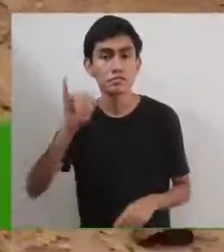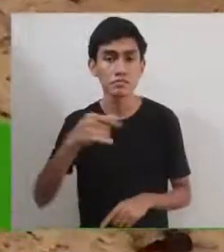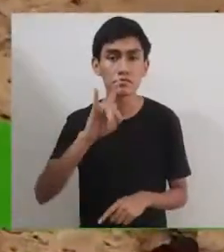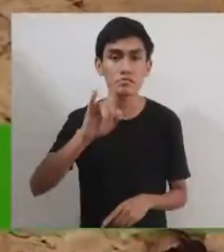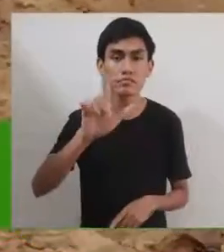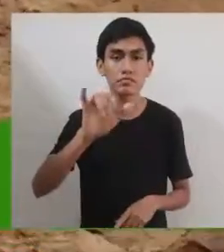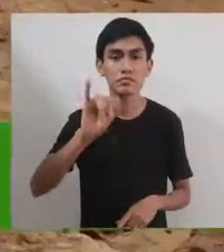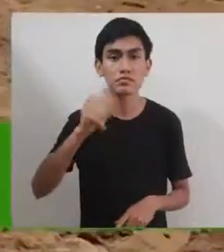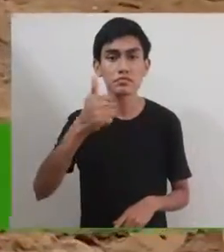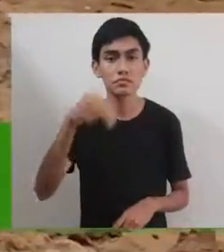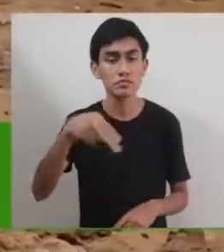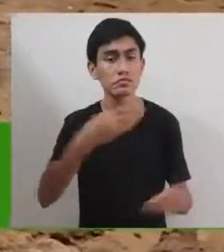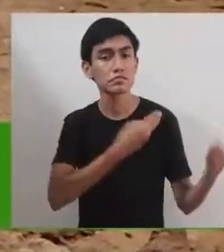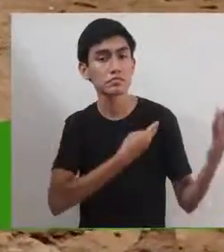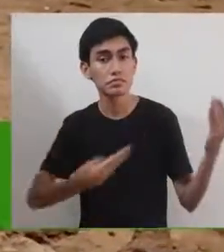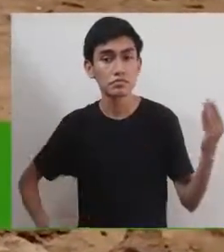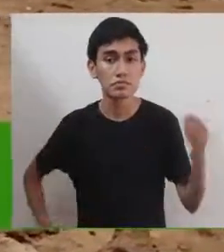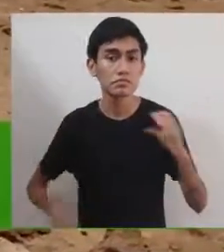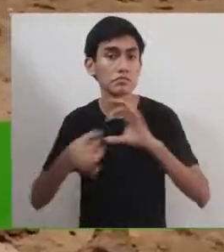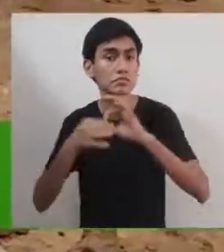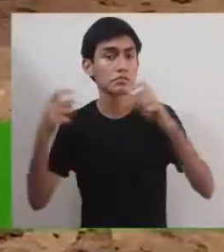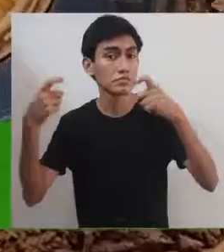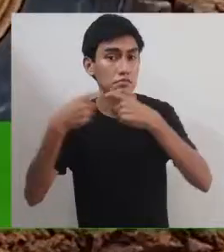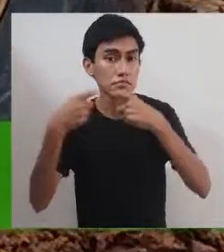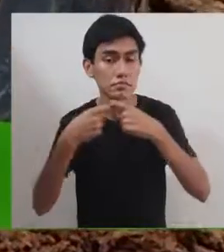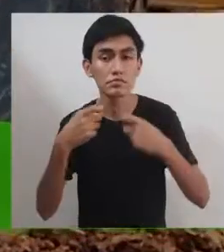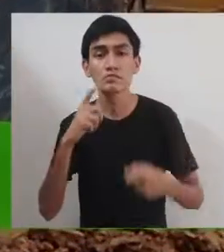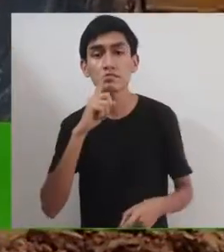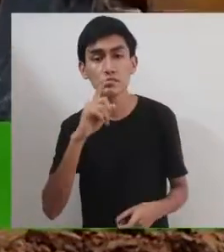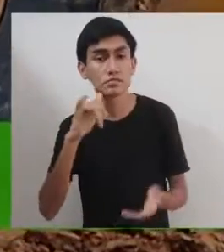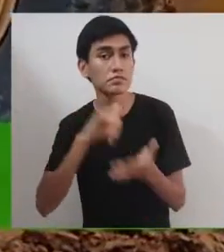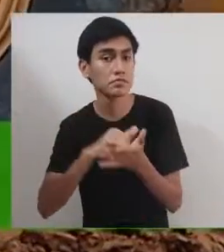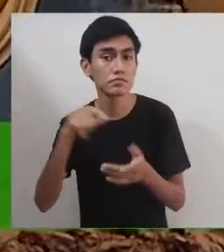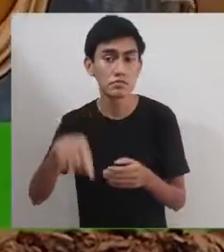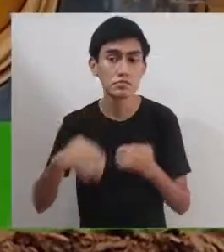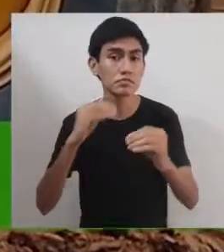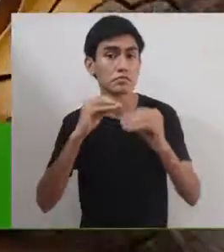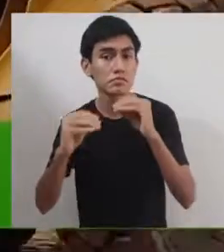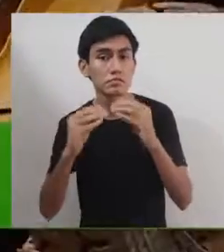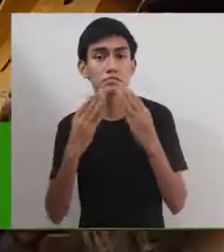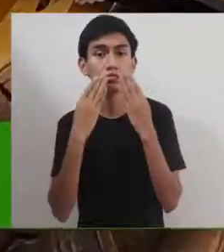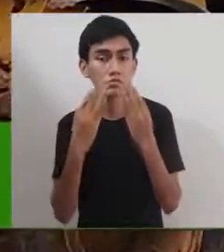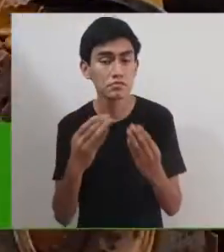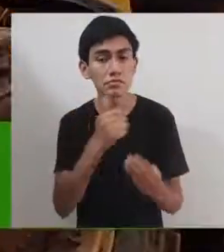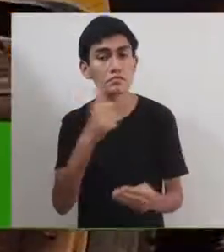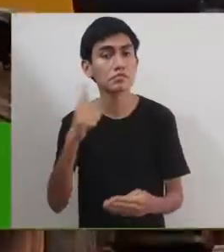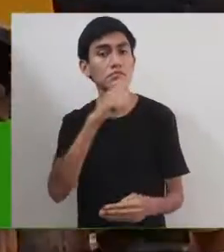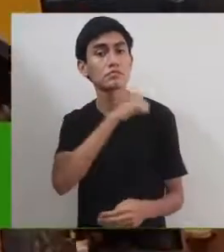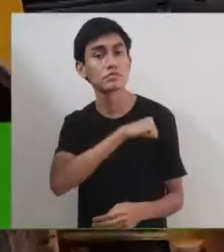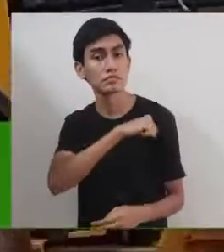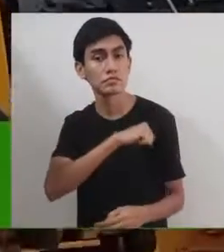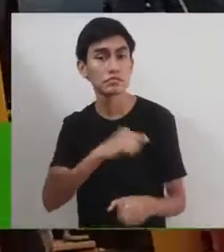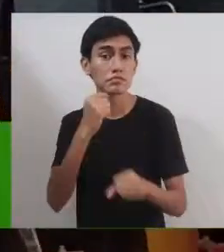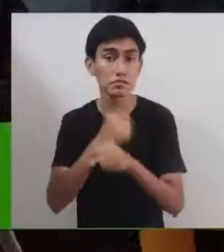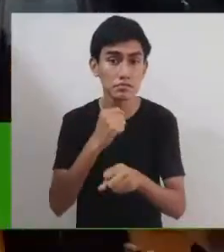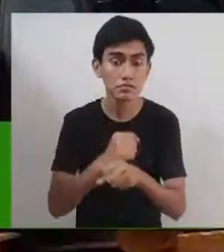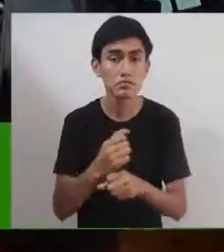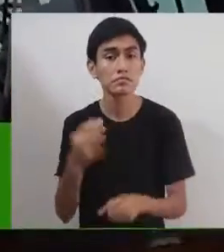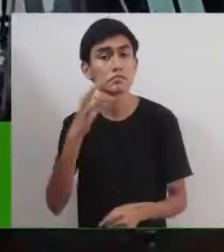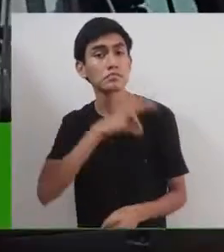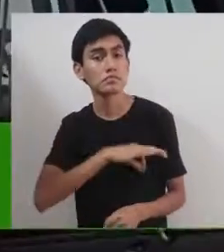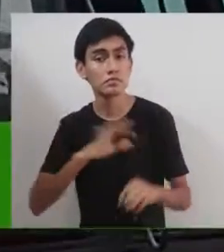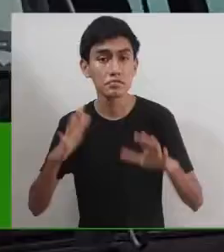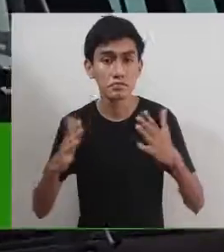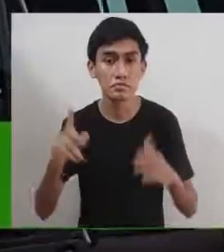Julián Guanío Sangama, presidente de Electrificación, señaló que este arreglo, gracias a la gestión municipal, está